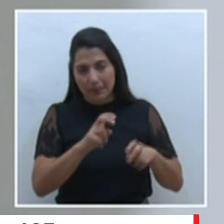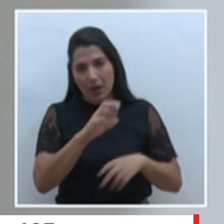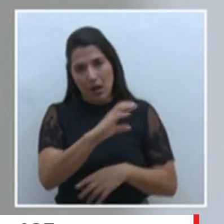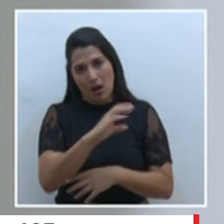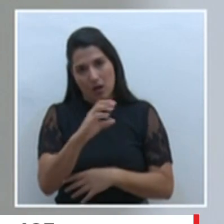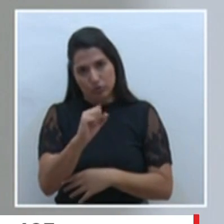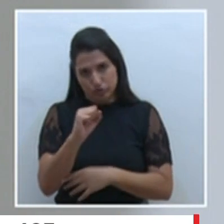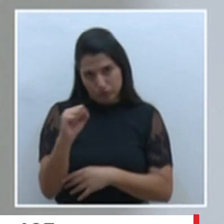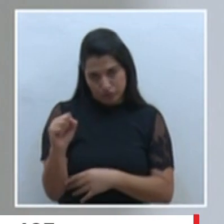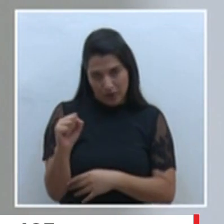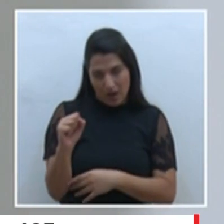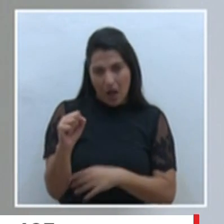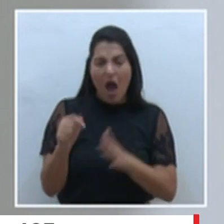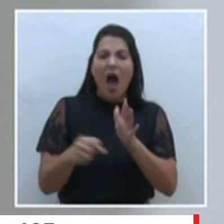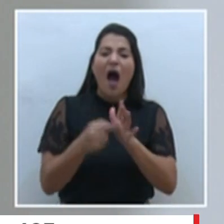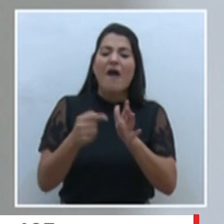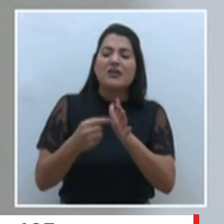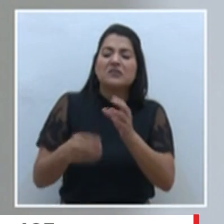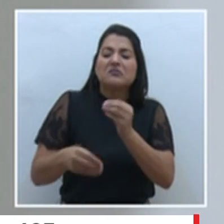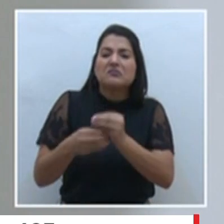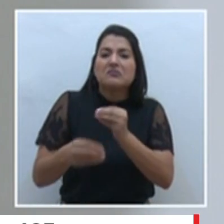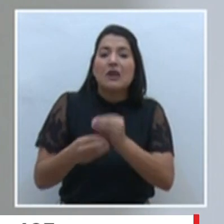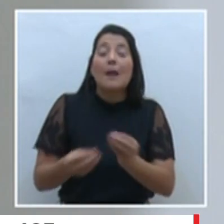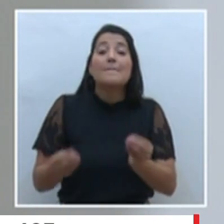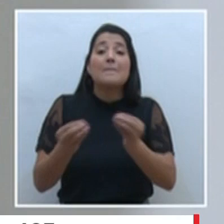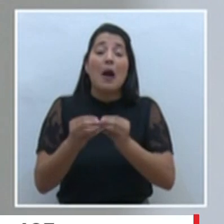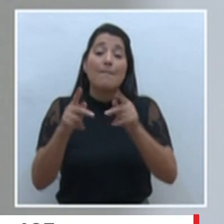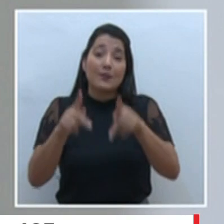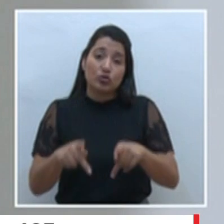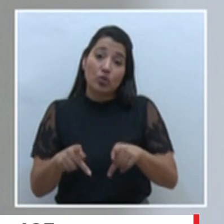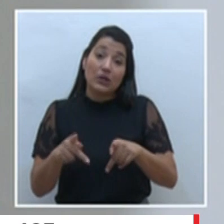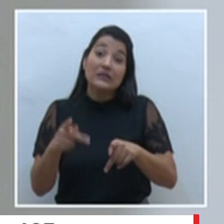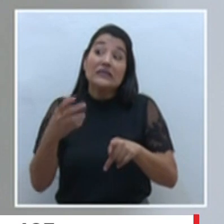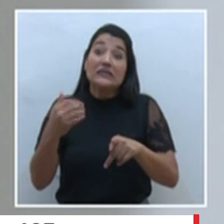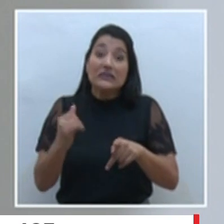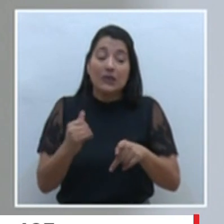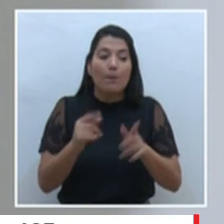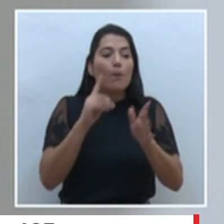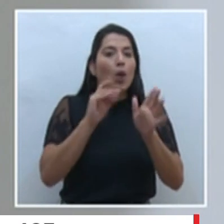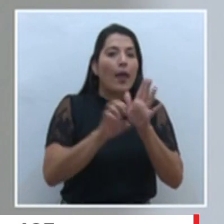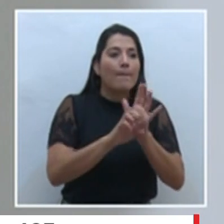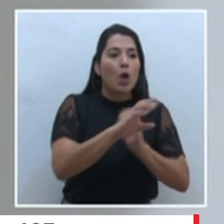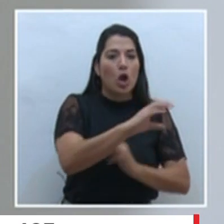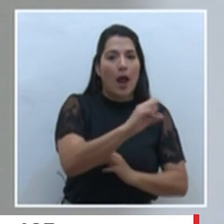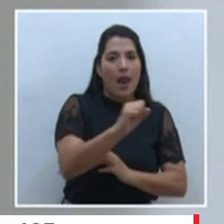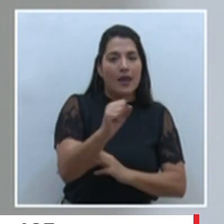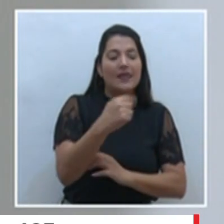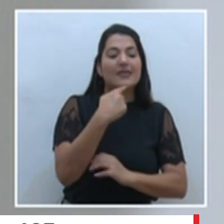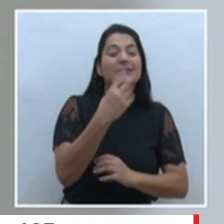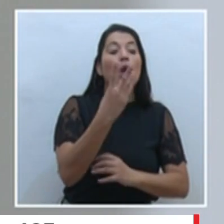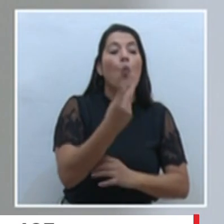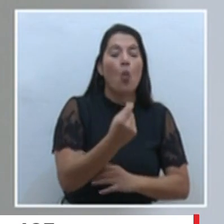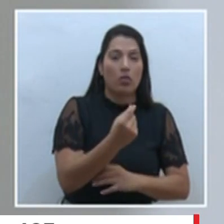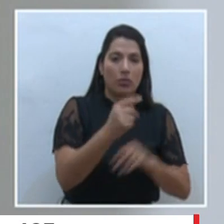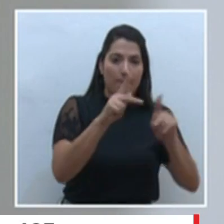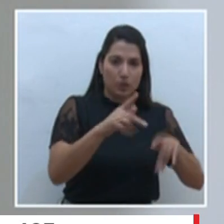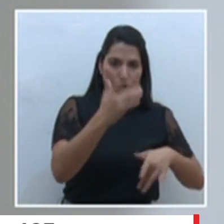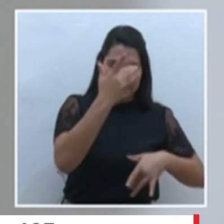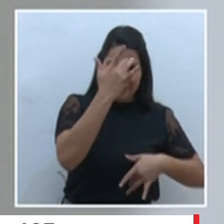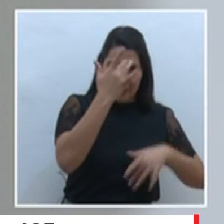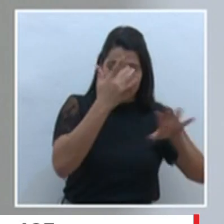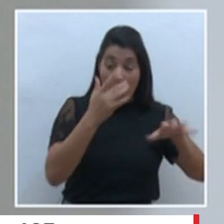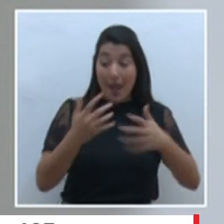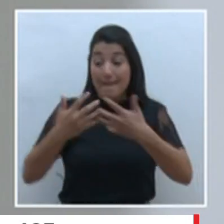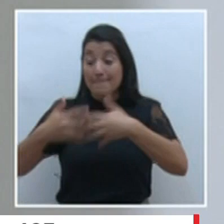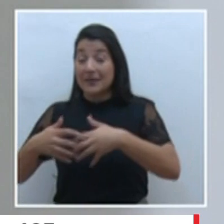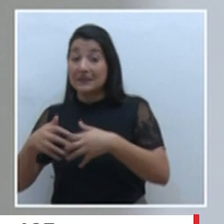en que se suman unos cuantos más, principalmente por el sector privado, pero esa cadena, la Caja genera la información, hace 2 cortes, la